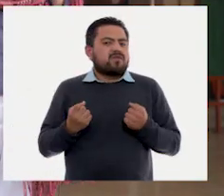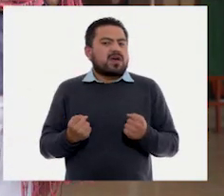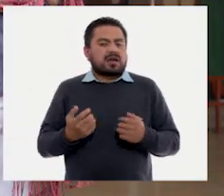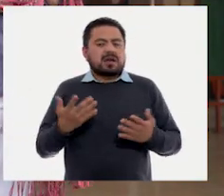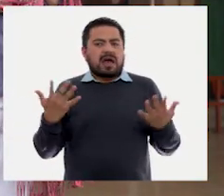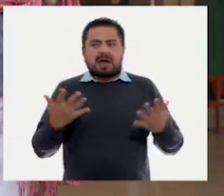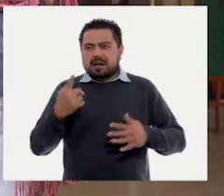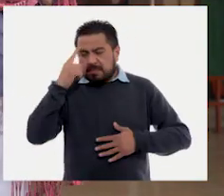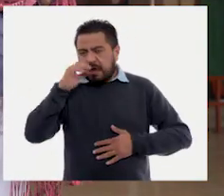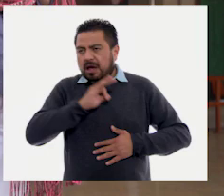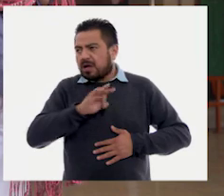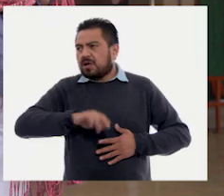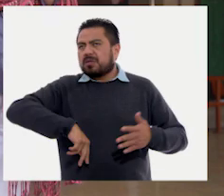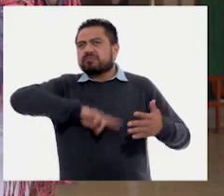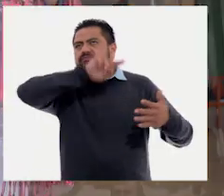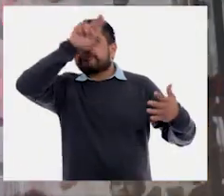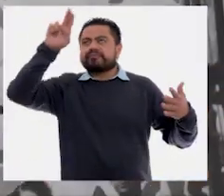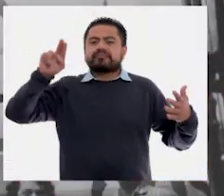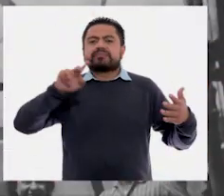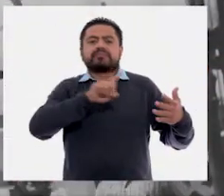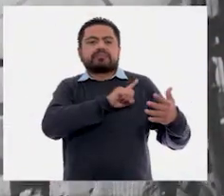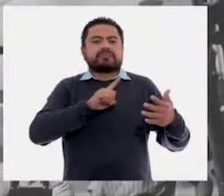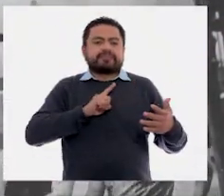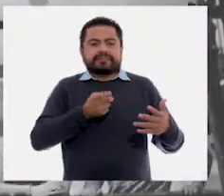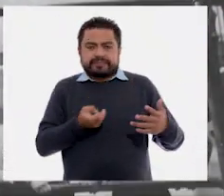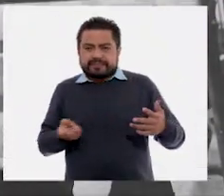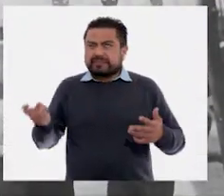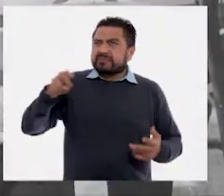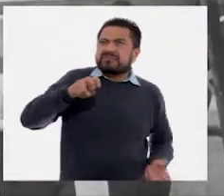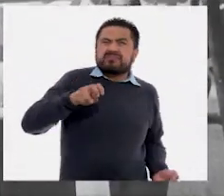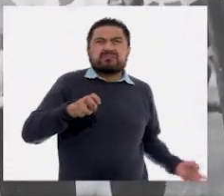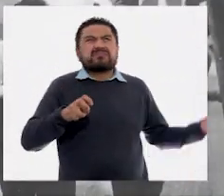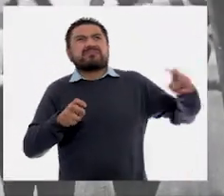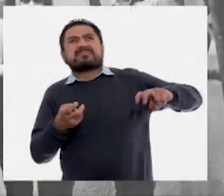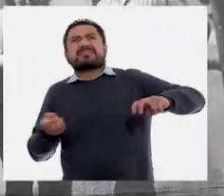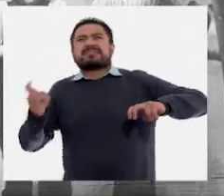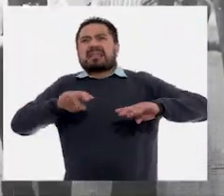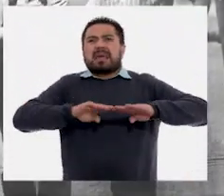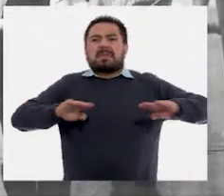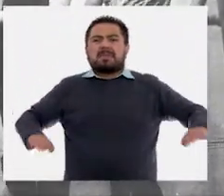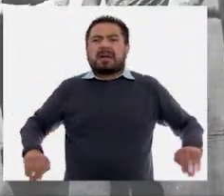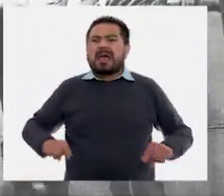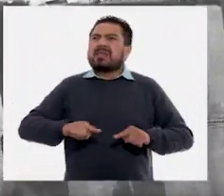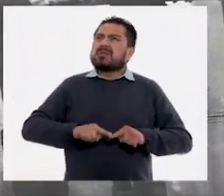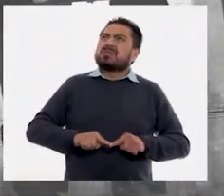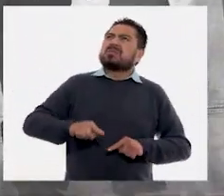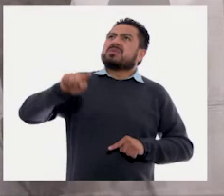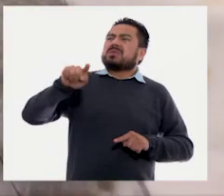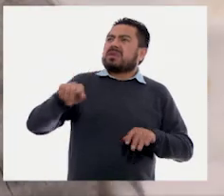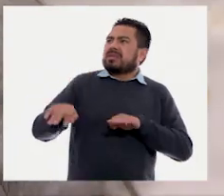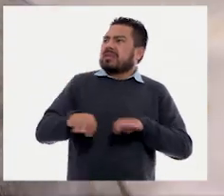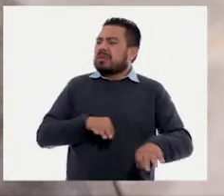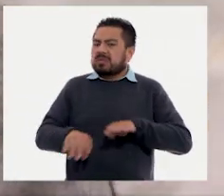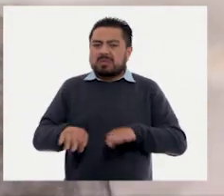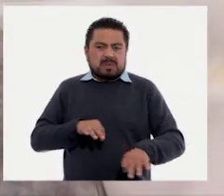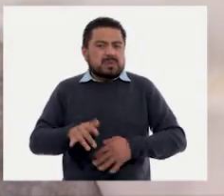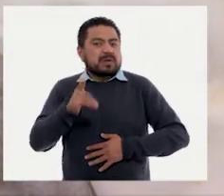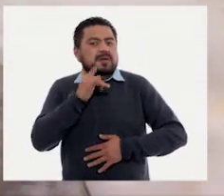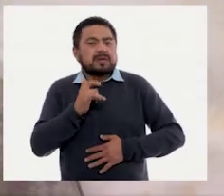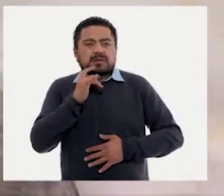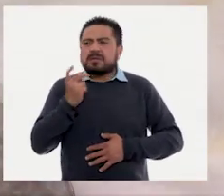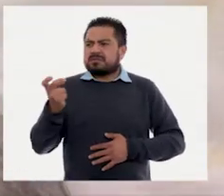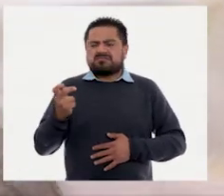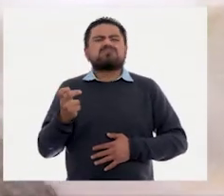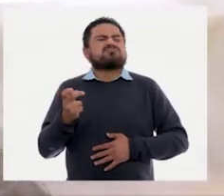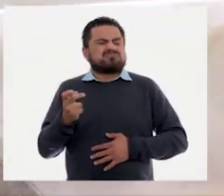para hacer un mural, porque había que subirse a andamios, y eran tantos metros de trabajo. Ella probó que eso